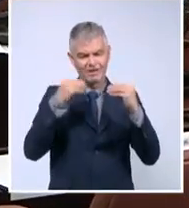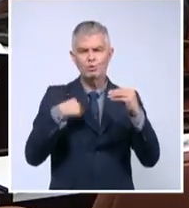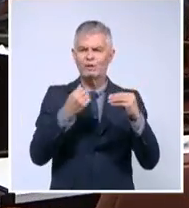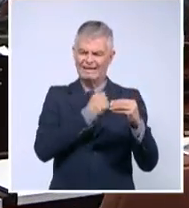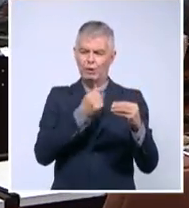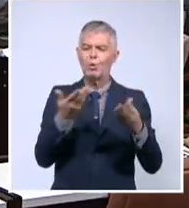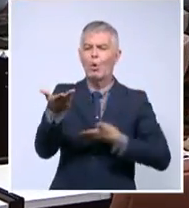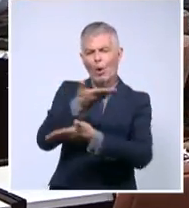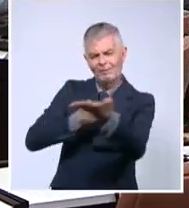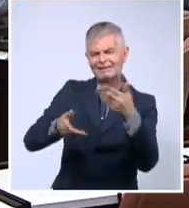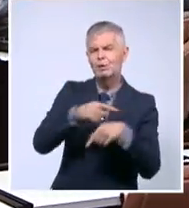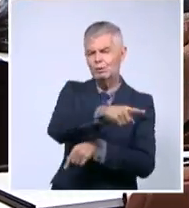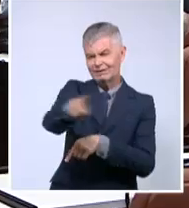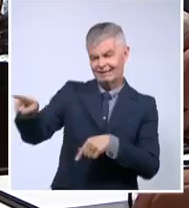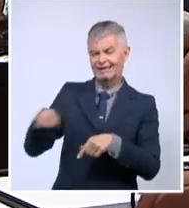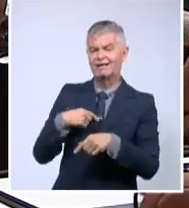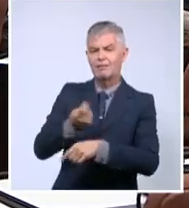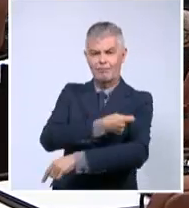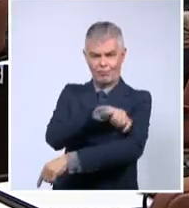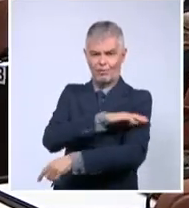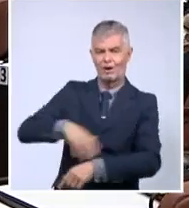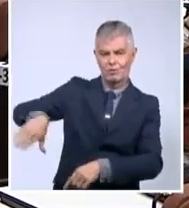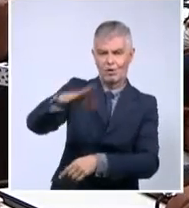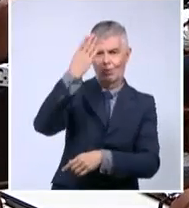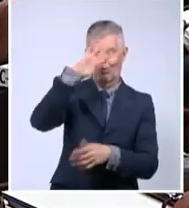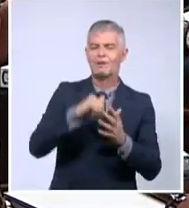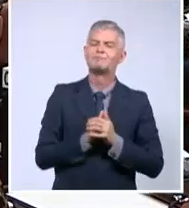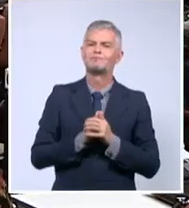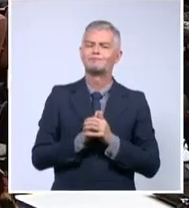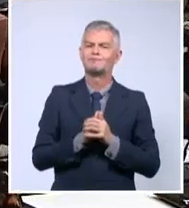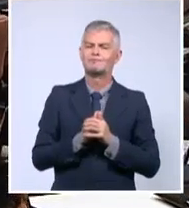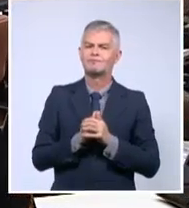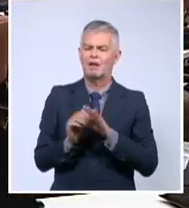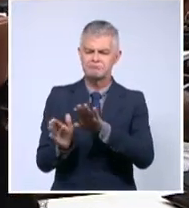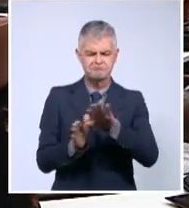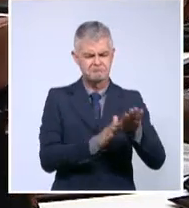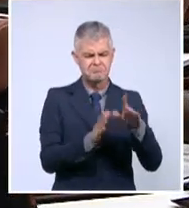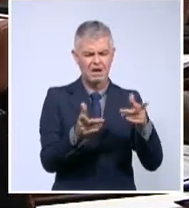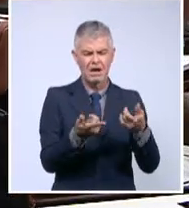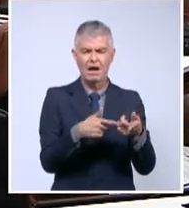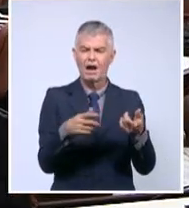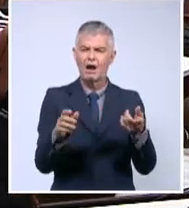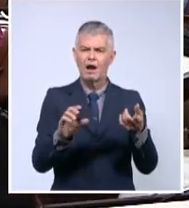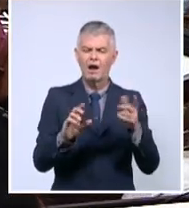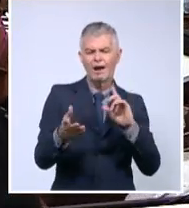ustedes y con todo nuestro pueblo. Al margen de las manipulaciones a través de las